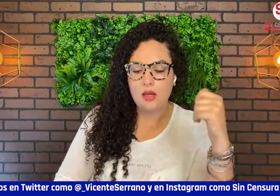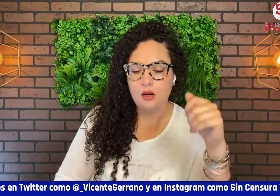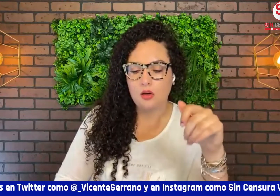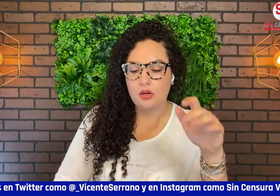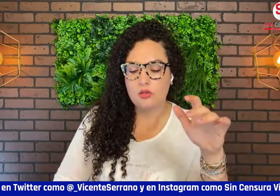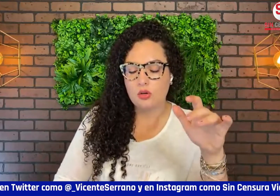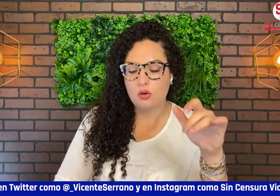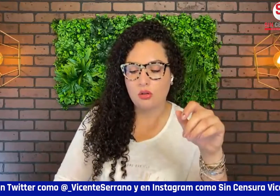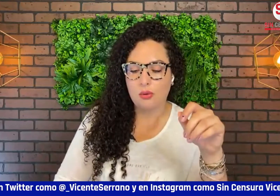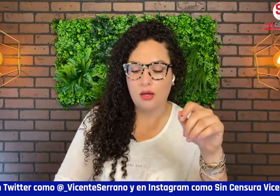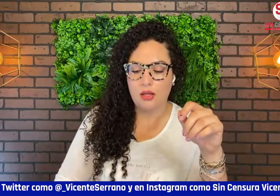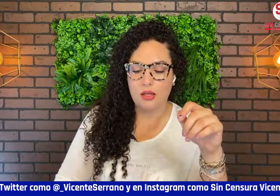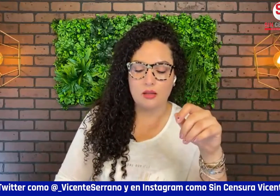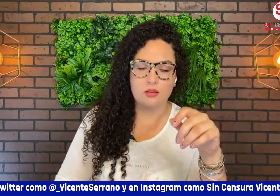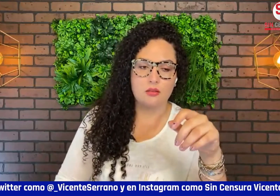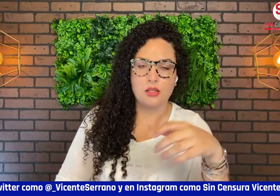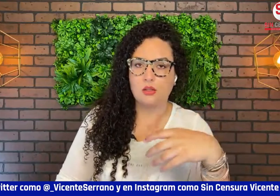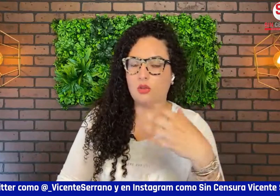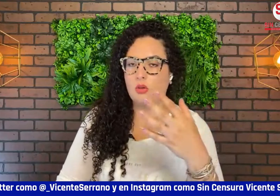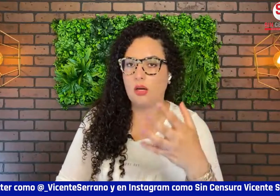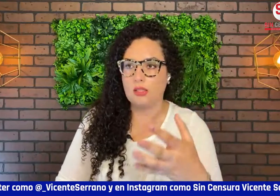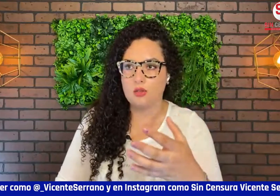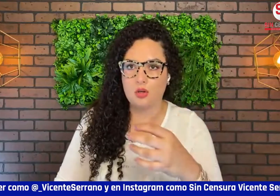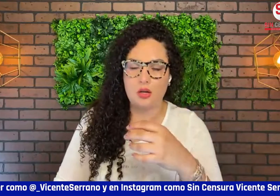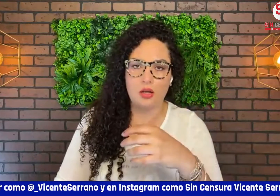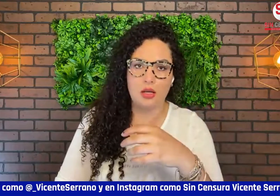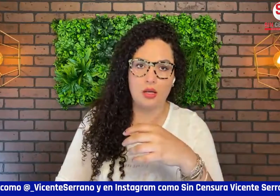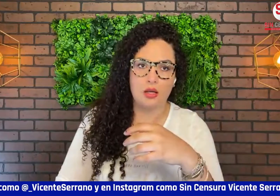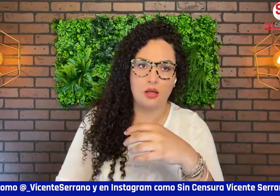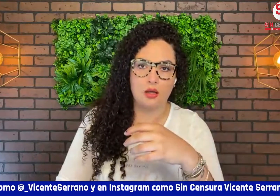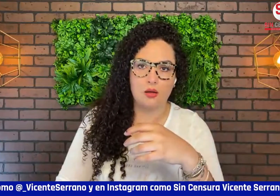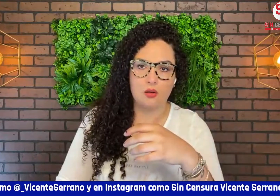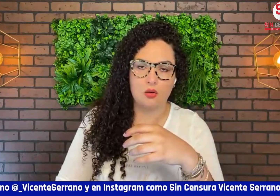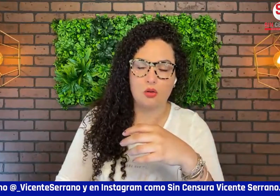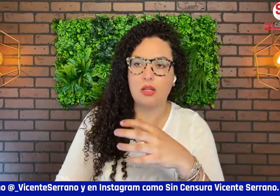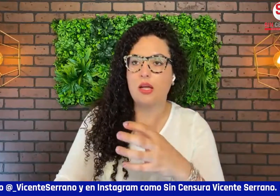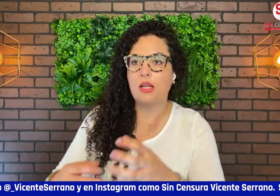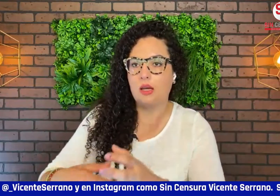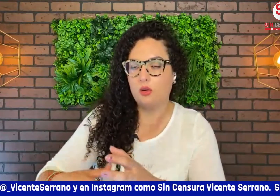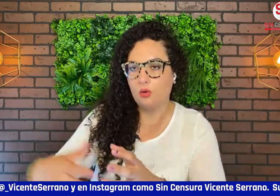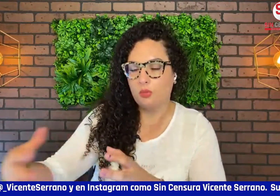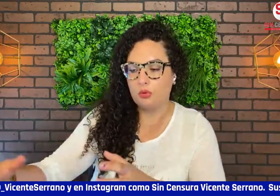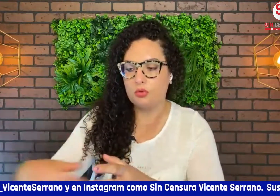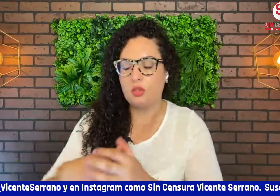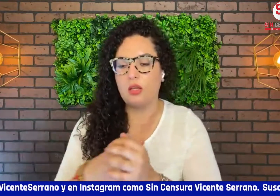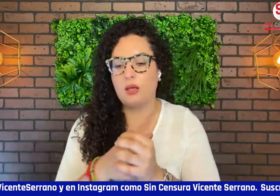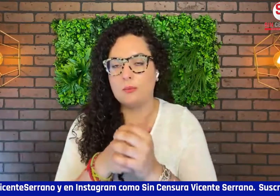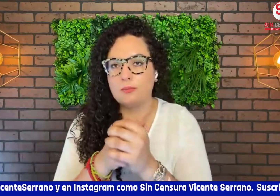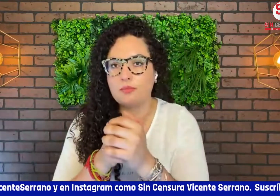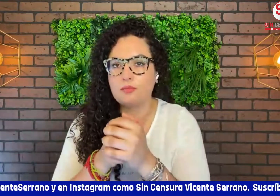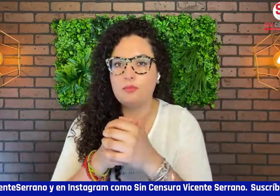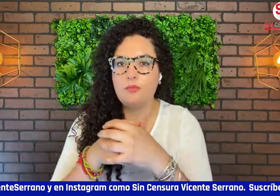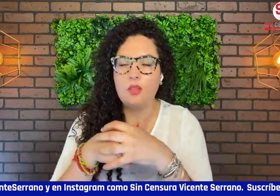día de ayer, Lorenzo Córdoba, en tanto la sesión ordinaria, ¿no? Post